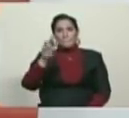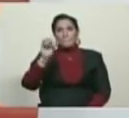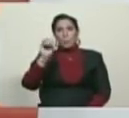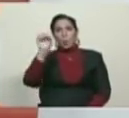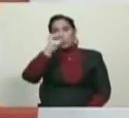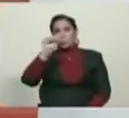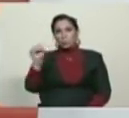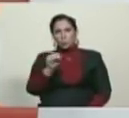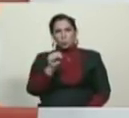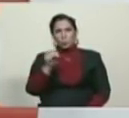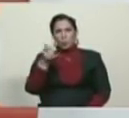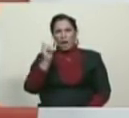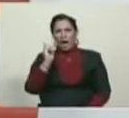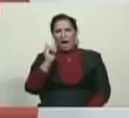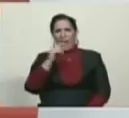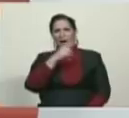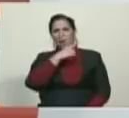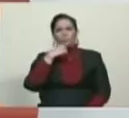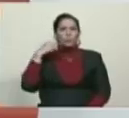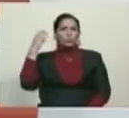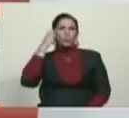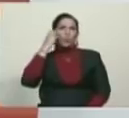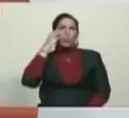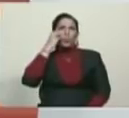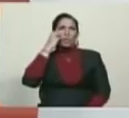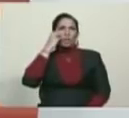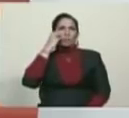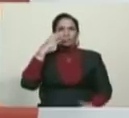Duque, garantía de fracaso